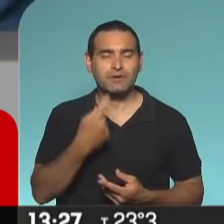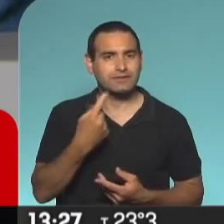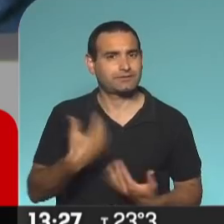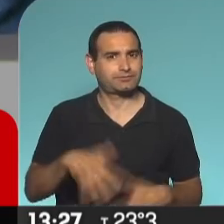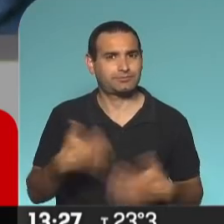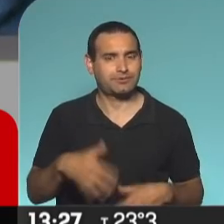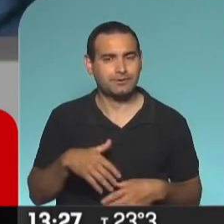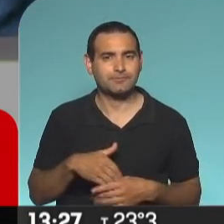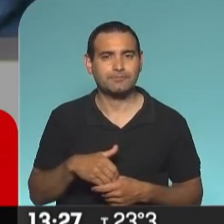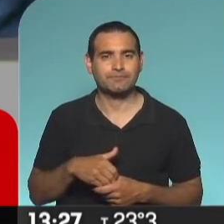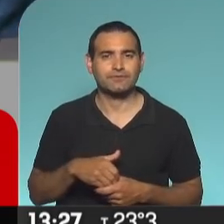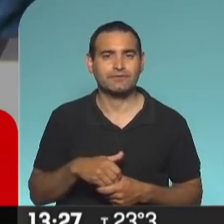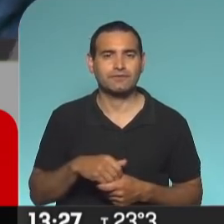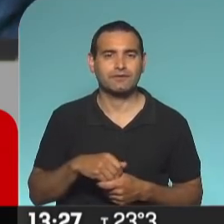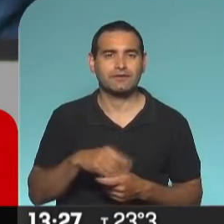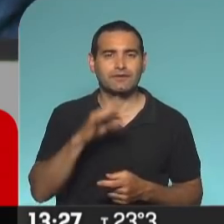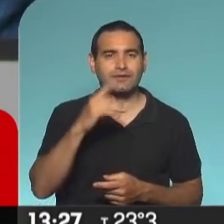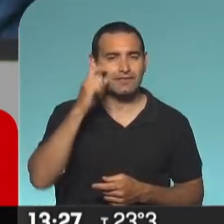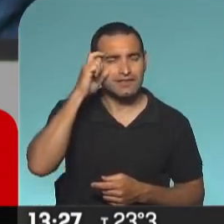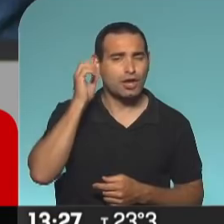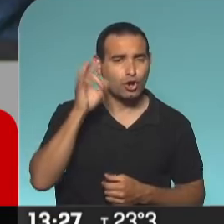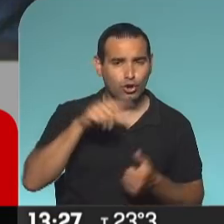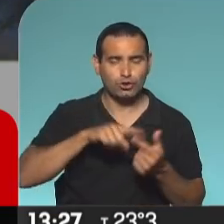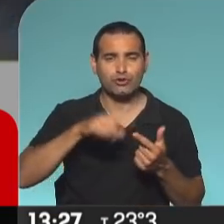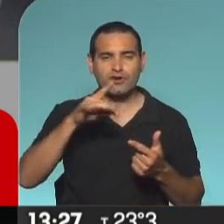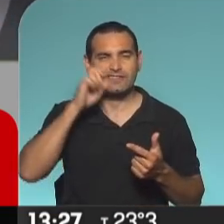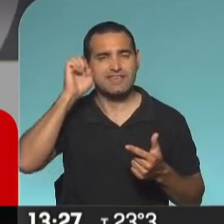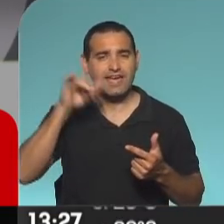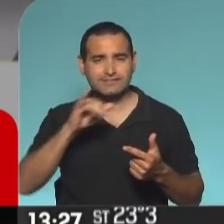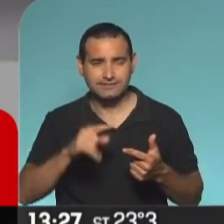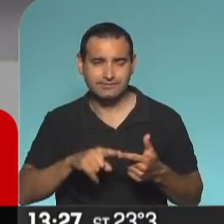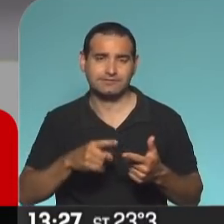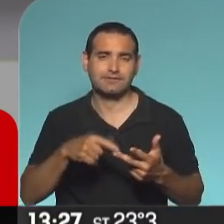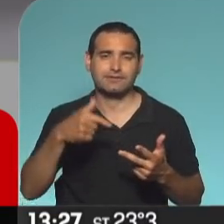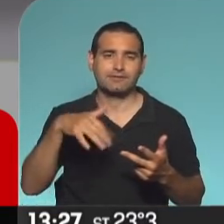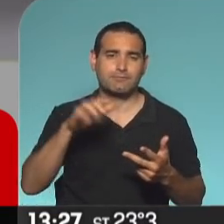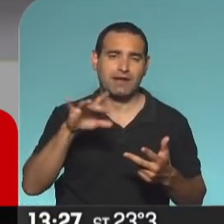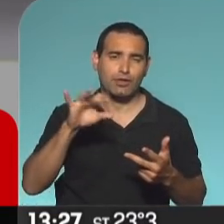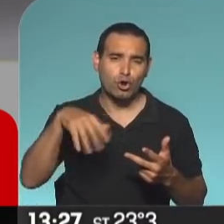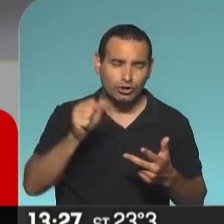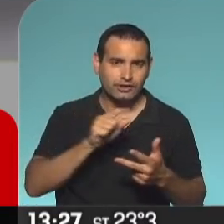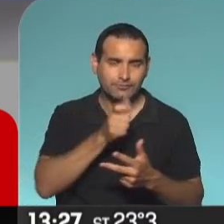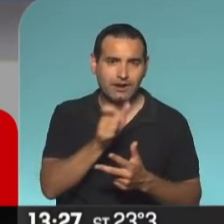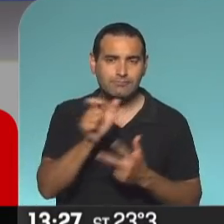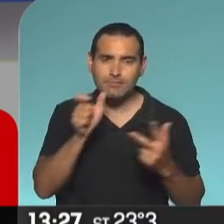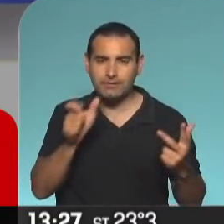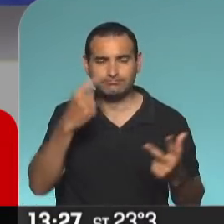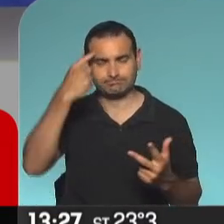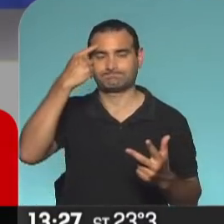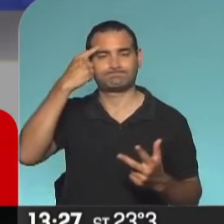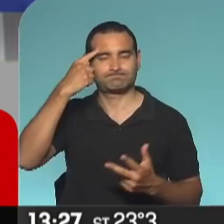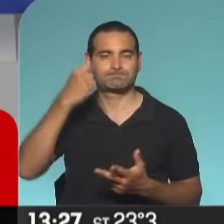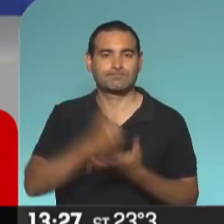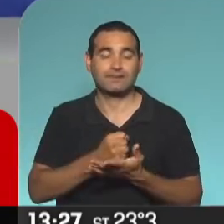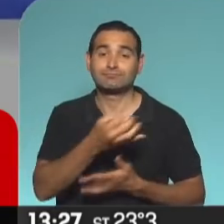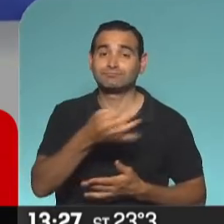la palabra Diego, Diez, Maradona en el transcurso de nuestras vidas. Así es,